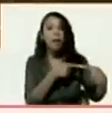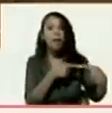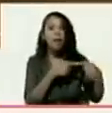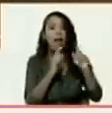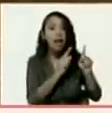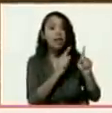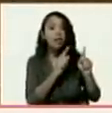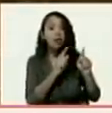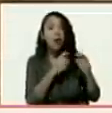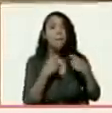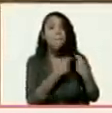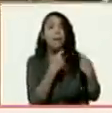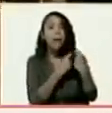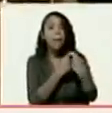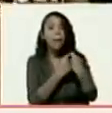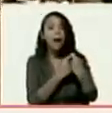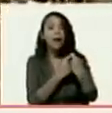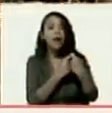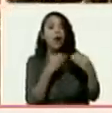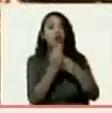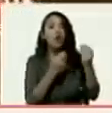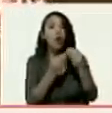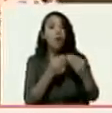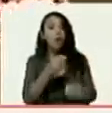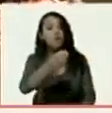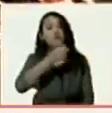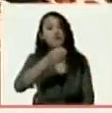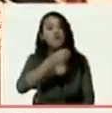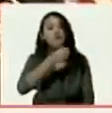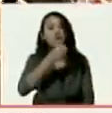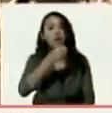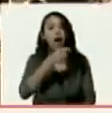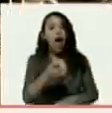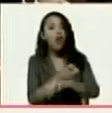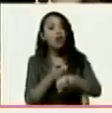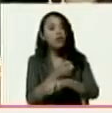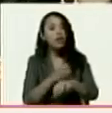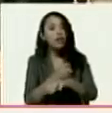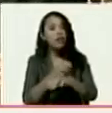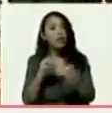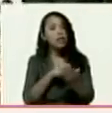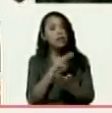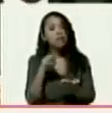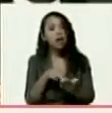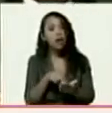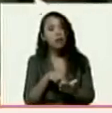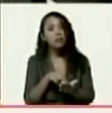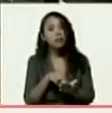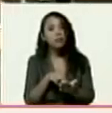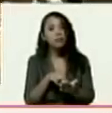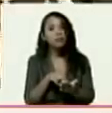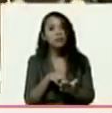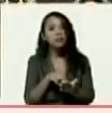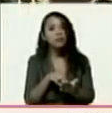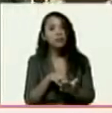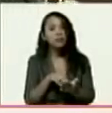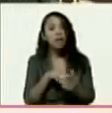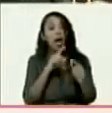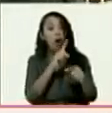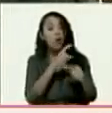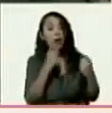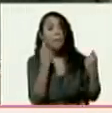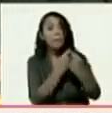Han pasado de pelear, de tener como interlocutor al gobierno nacional, a una pelea entre